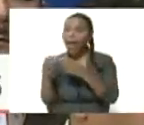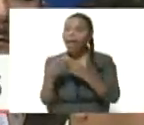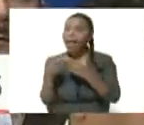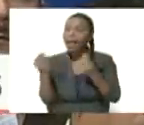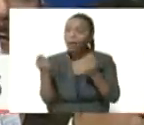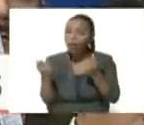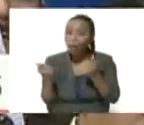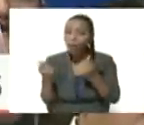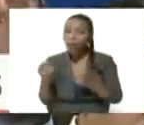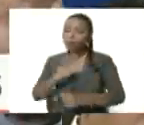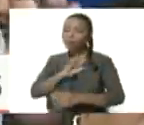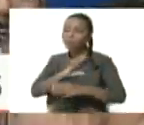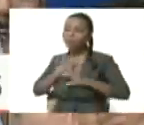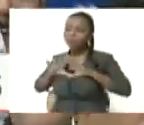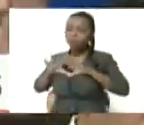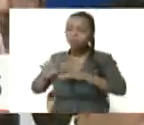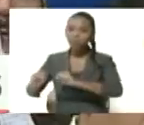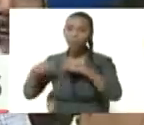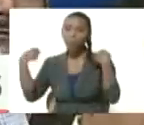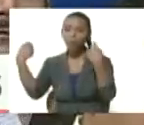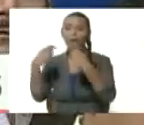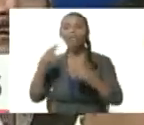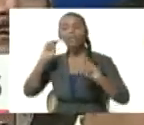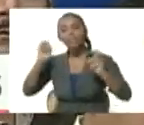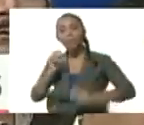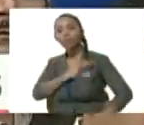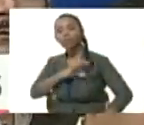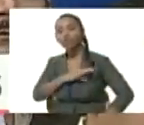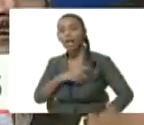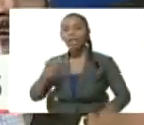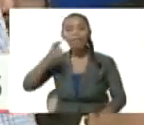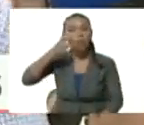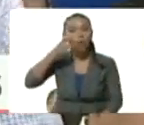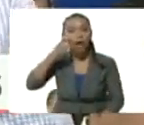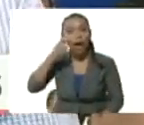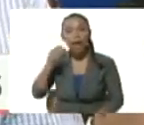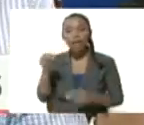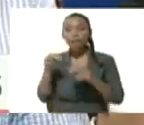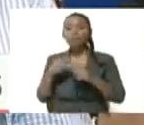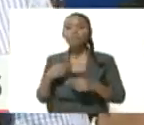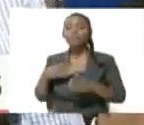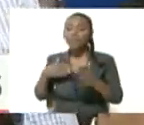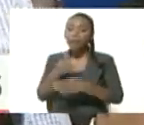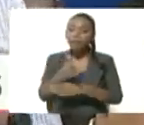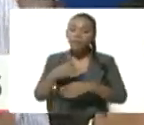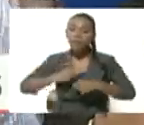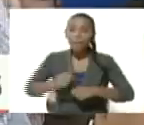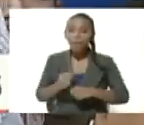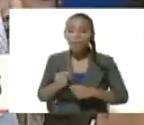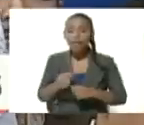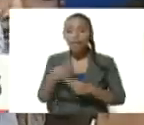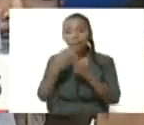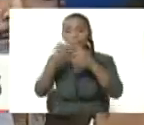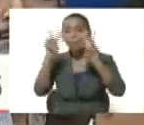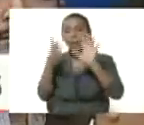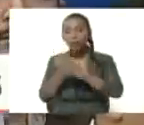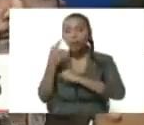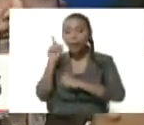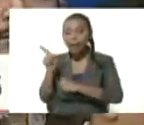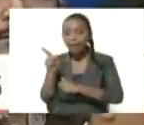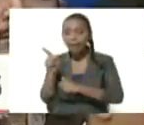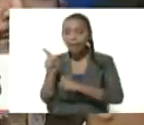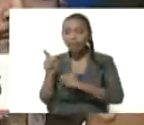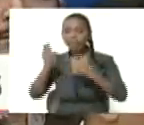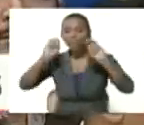del empoderamiento popular, el tema social, el tema de la seguridad a través de los cuadrantes de paz. Decirle, presidente, que en el caso